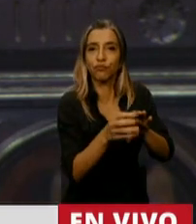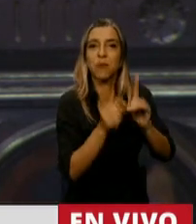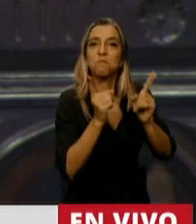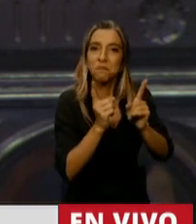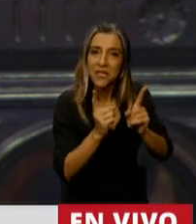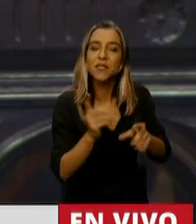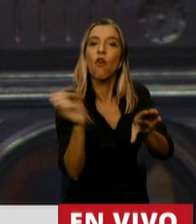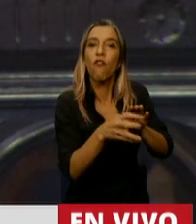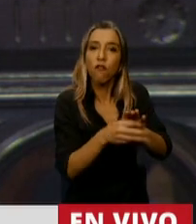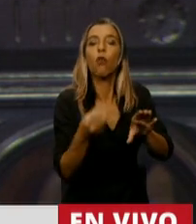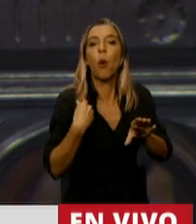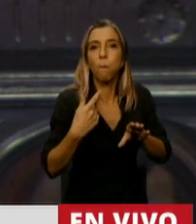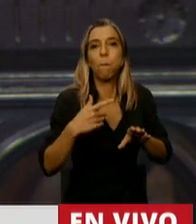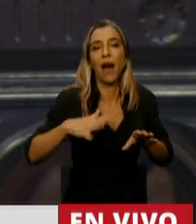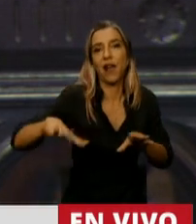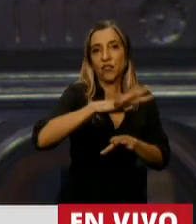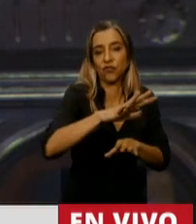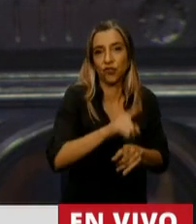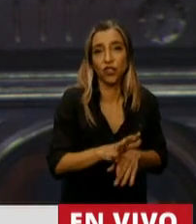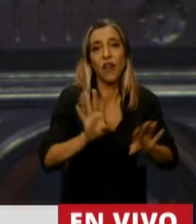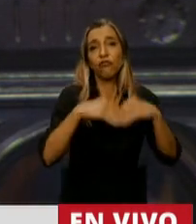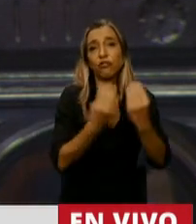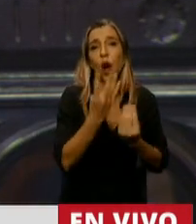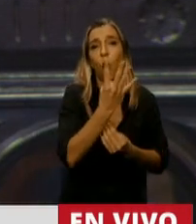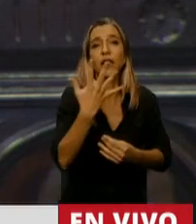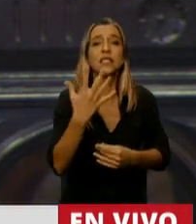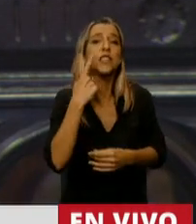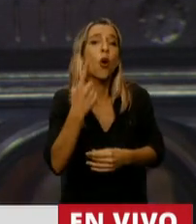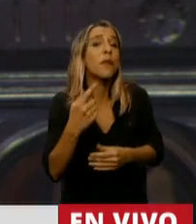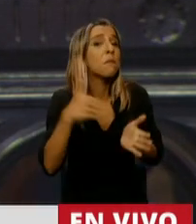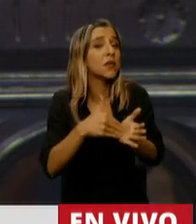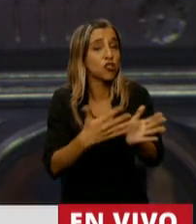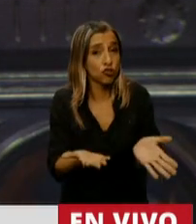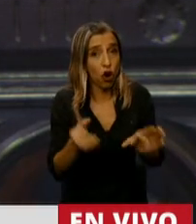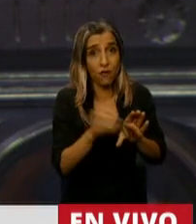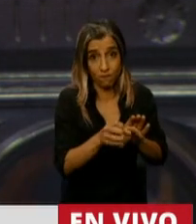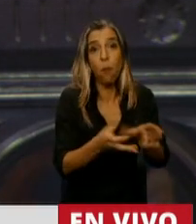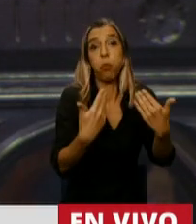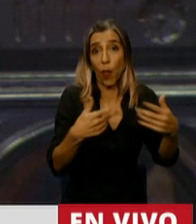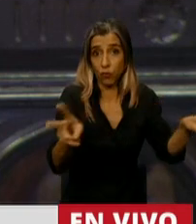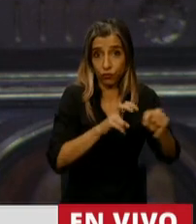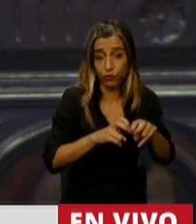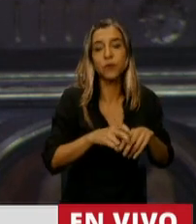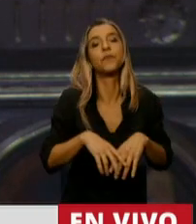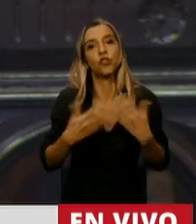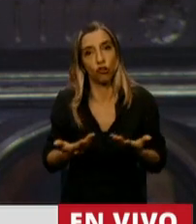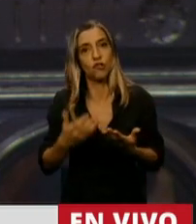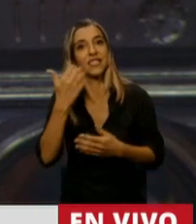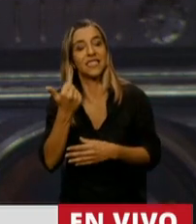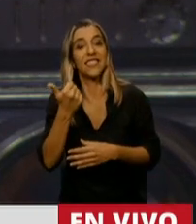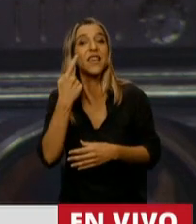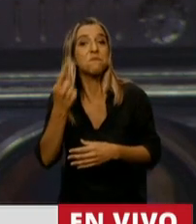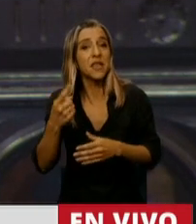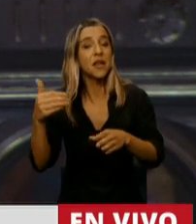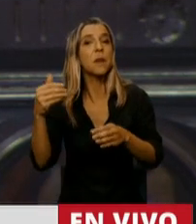Eso serían otros 45.000 millones. Pero además, en este presupuesto, el que estamos discutiendo hoy, además de 6.000 millones puntuales para